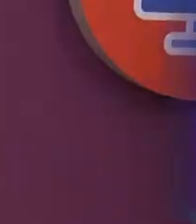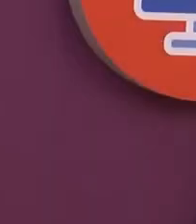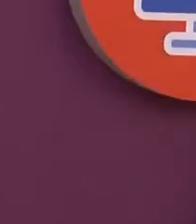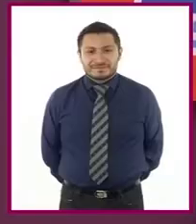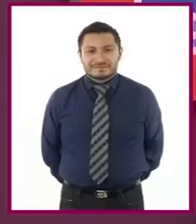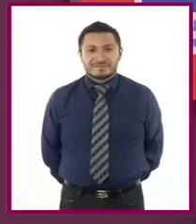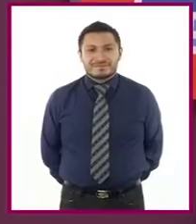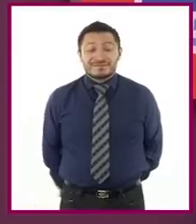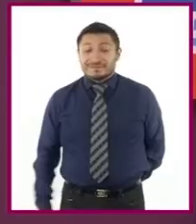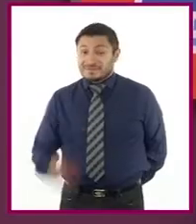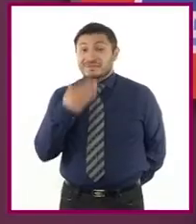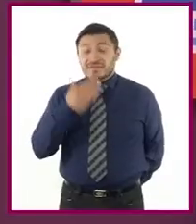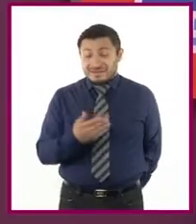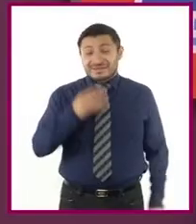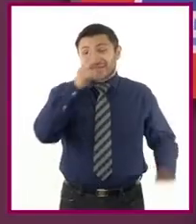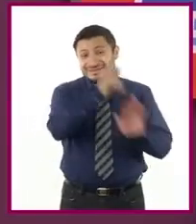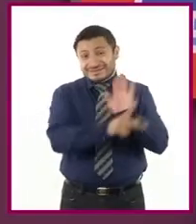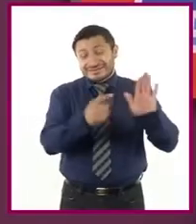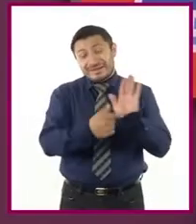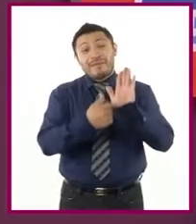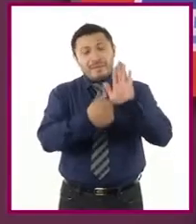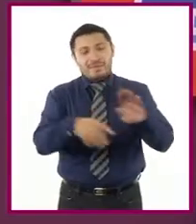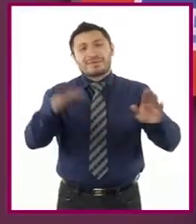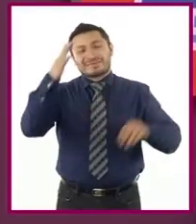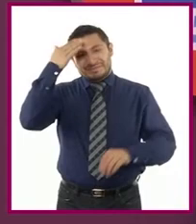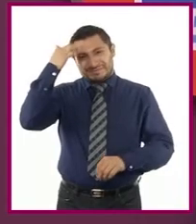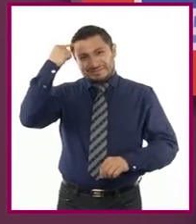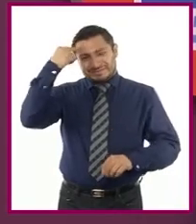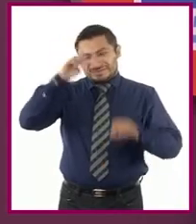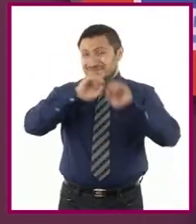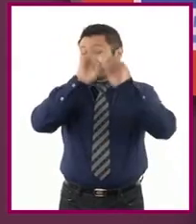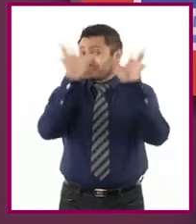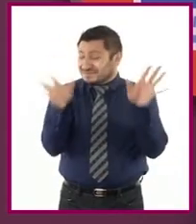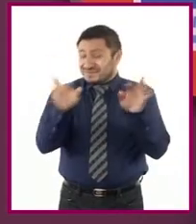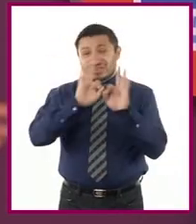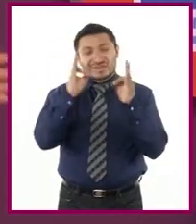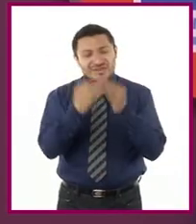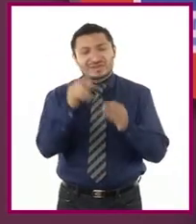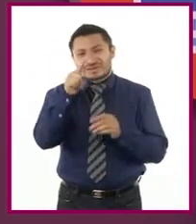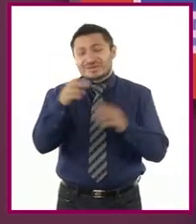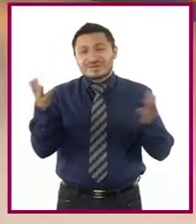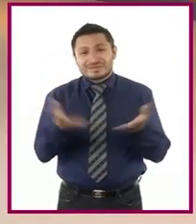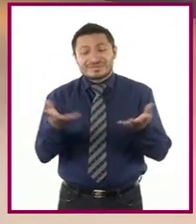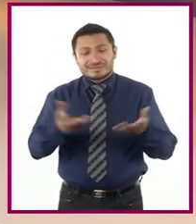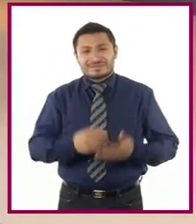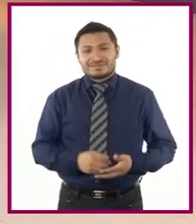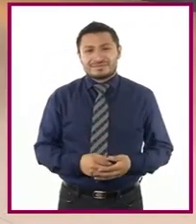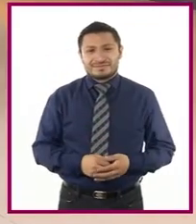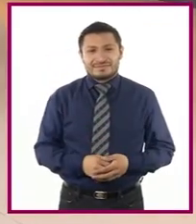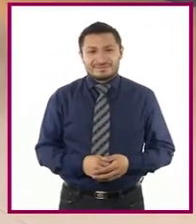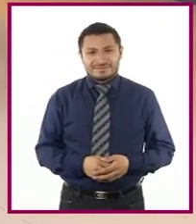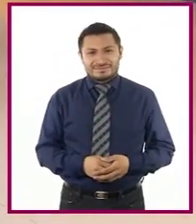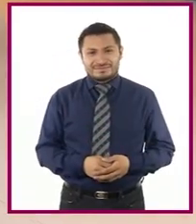Muy bien, con este video nos ha quedado más claro el proceso técnico que llevarás a cabo.